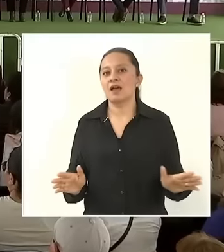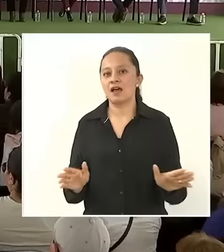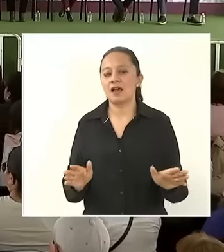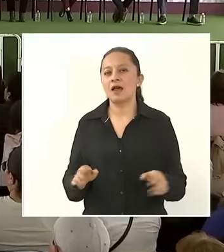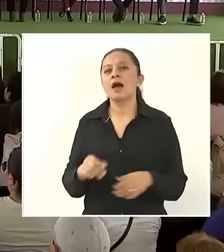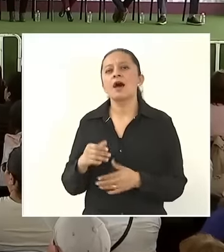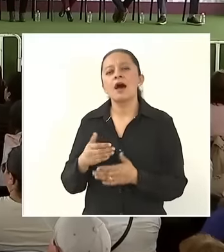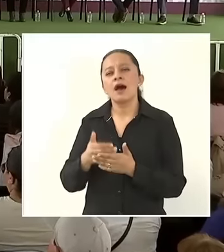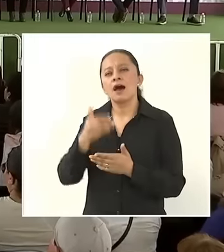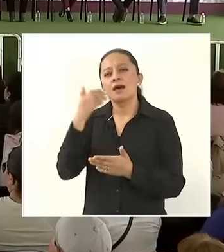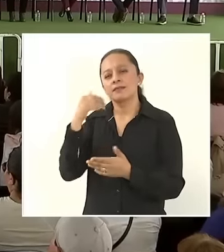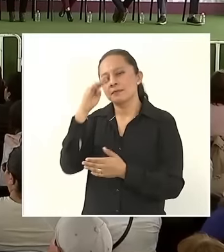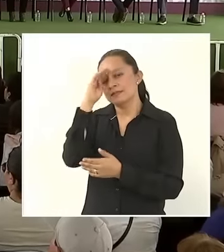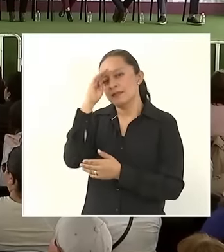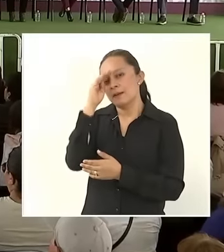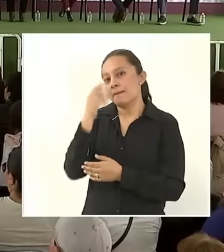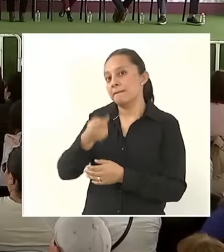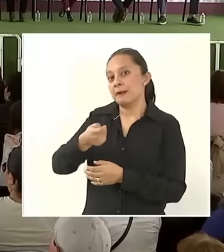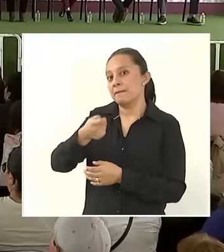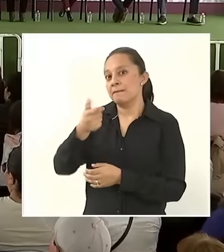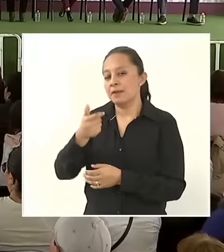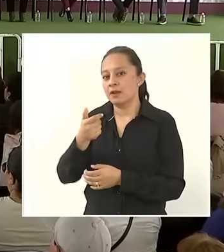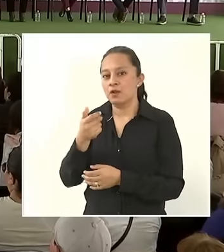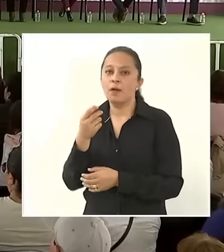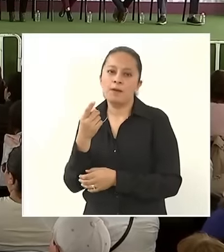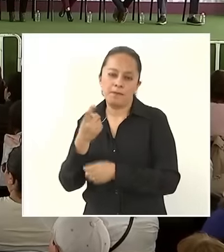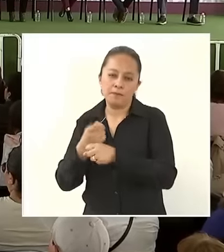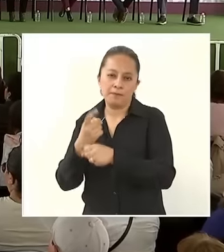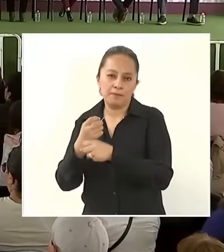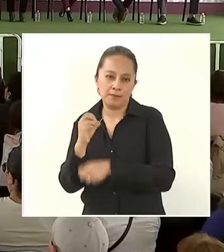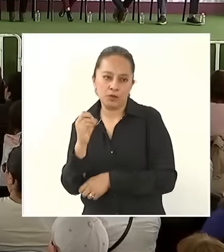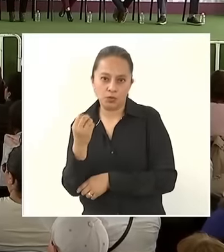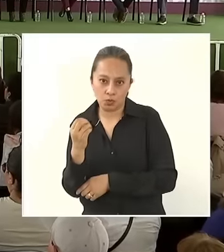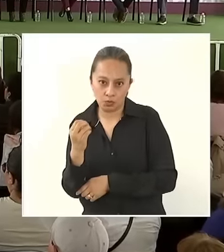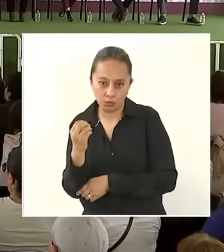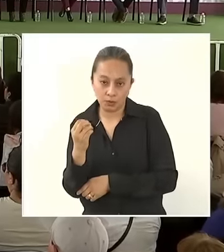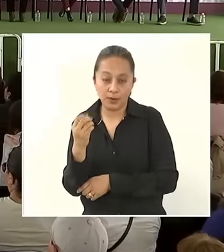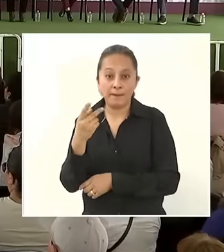el 1 de octubre, pero gracias a la corregidora,